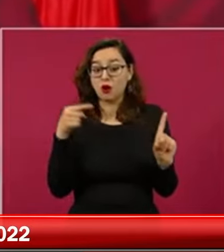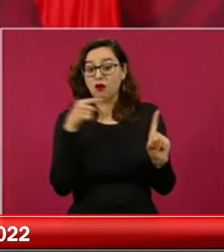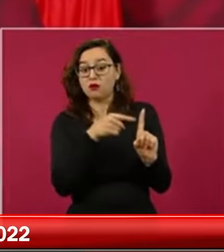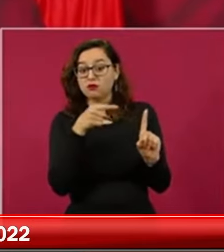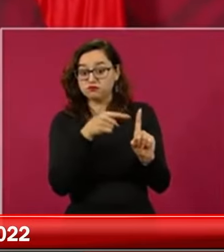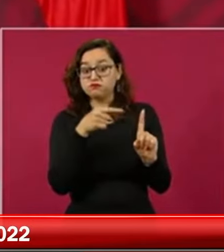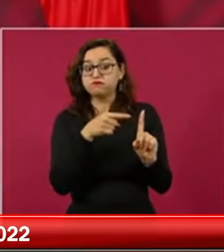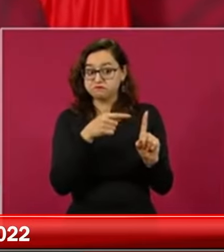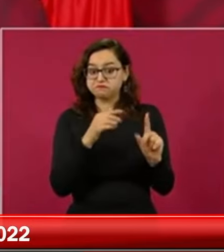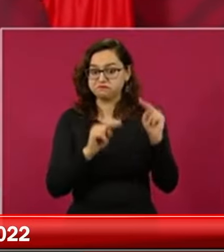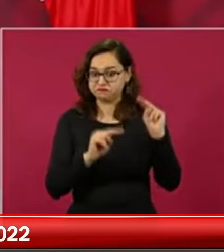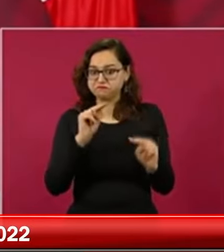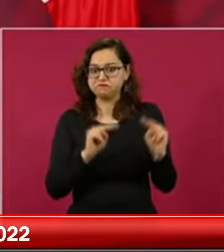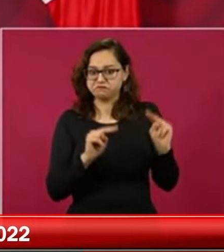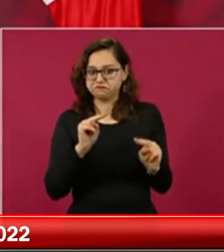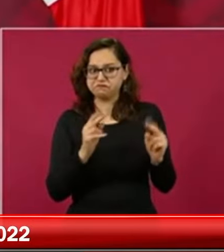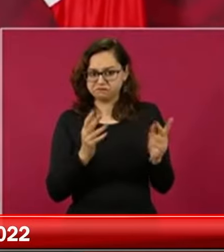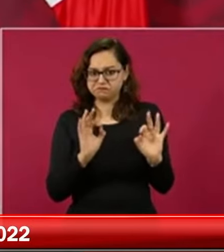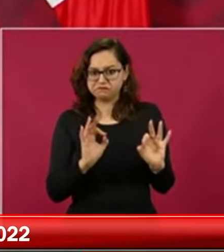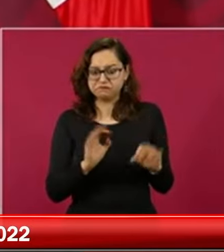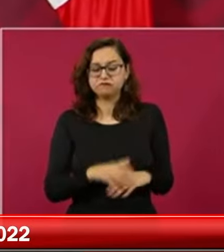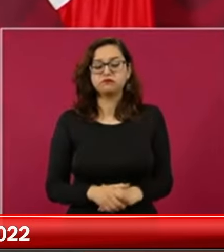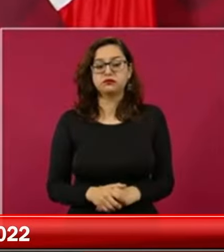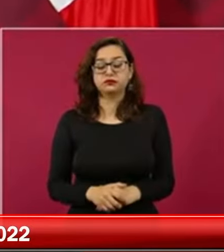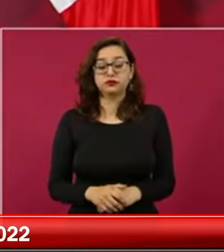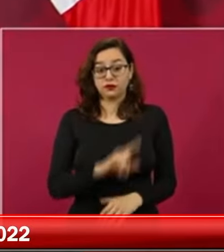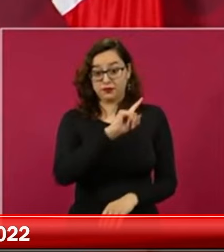Ahora que nos invitaron a la Casa Blanca